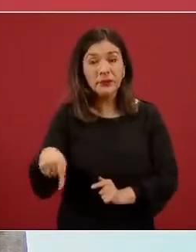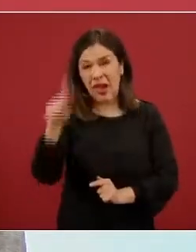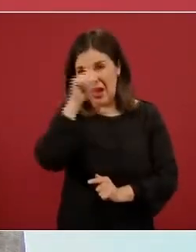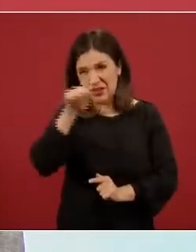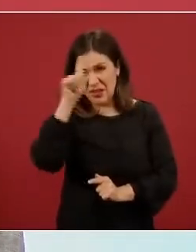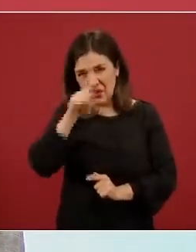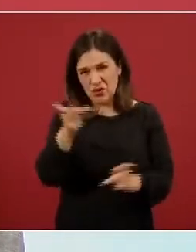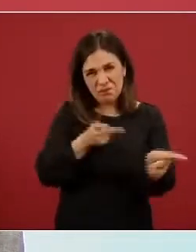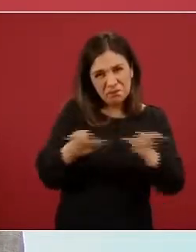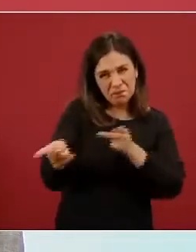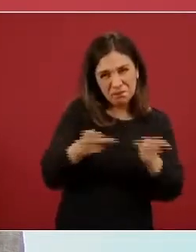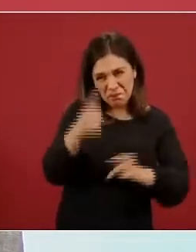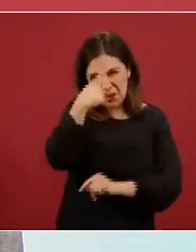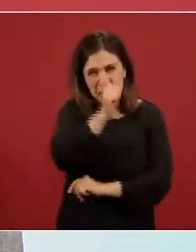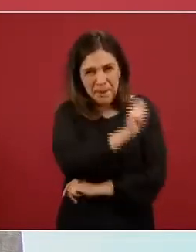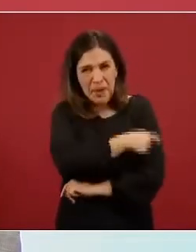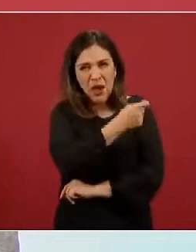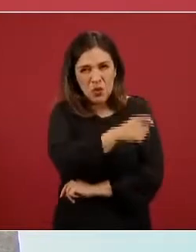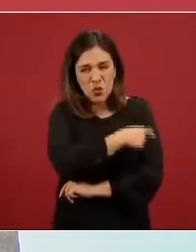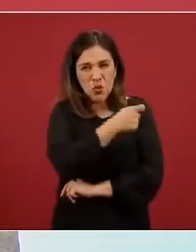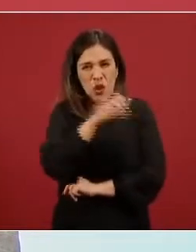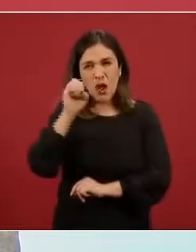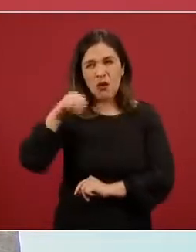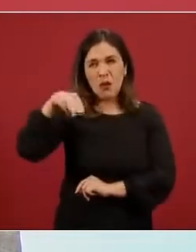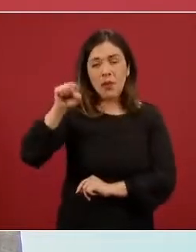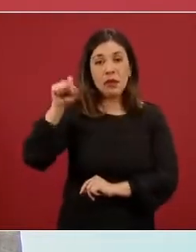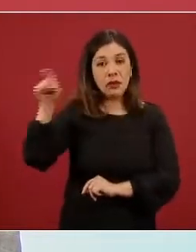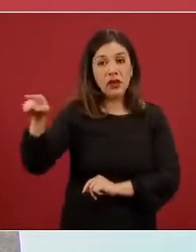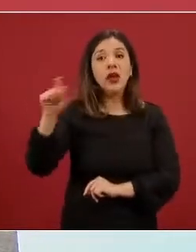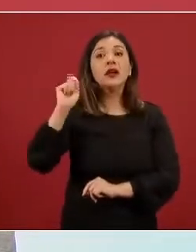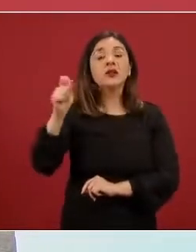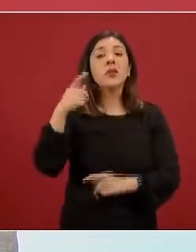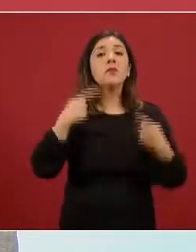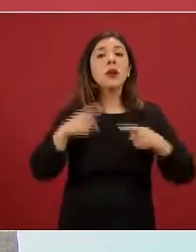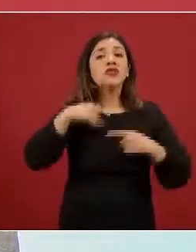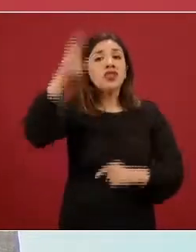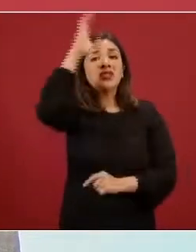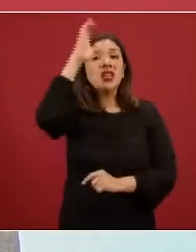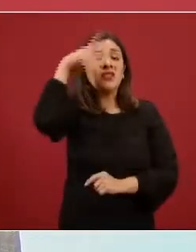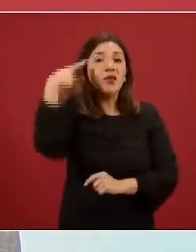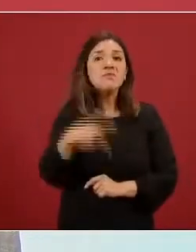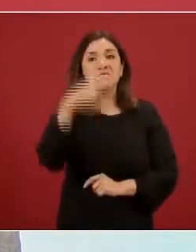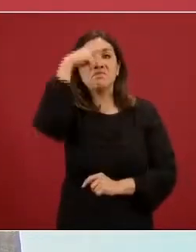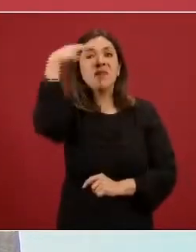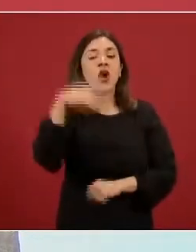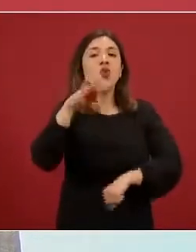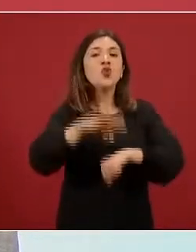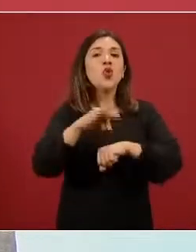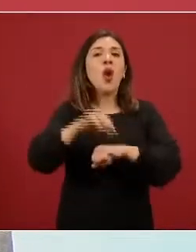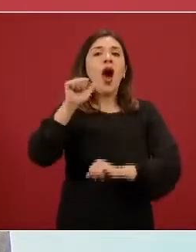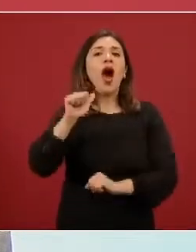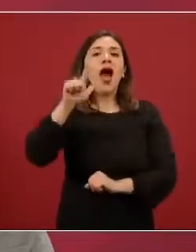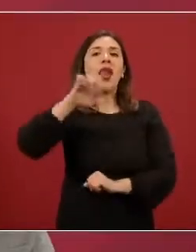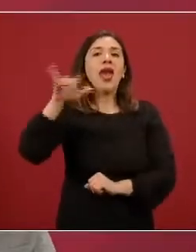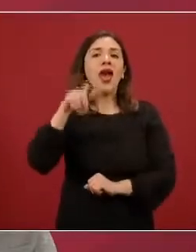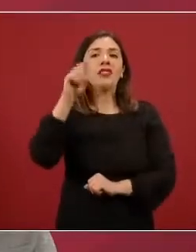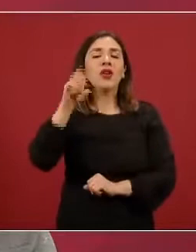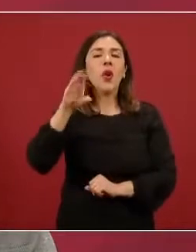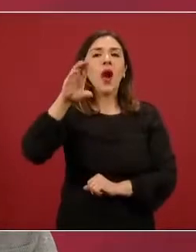asesor estratégico de inmunizaciones de la Organización Mundial de la Salud es un científico mexicano, el doctor Alejandro Cravioto